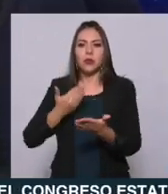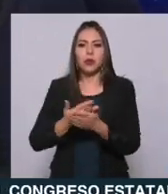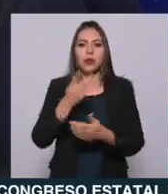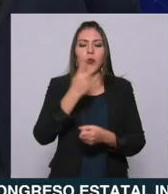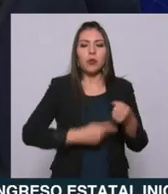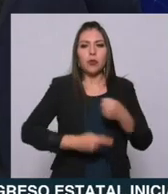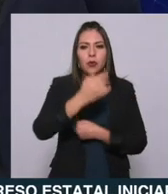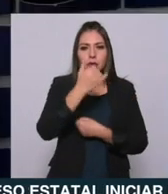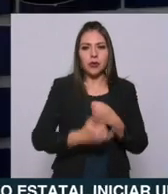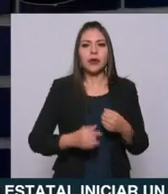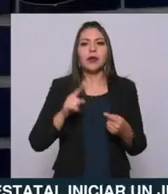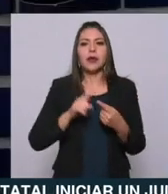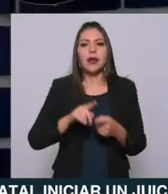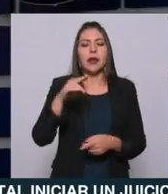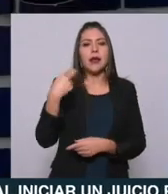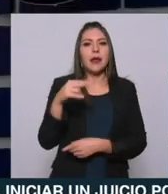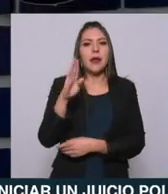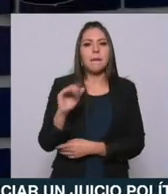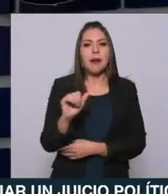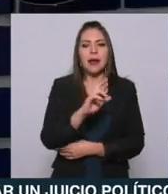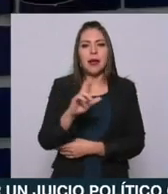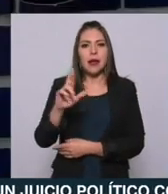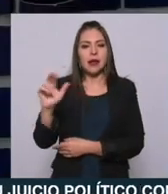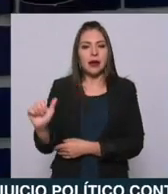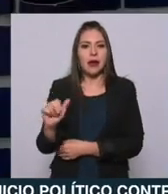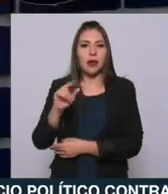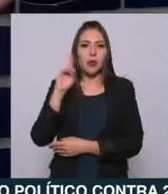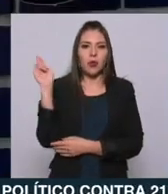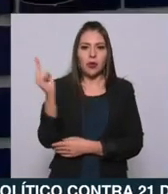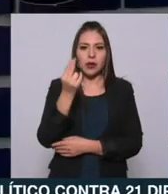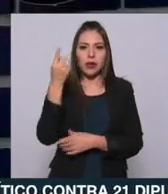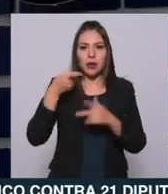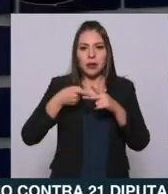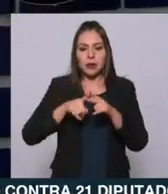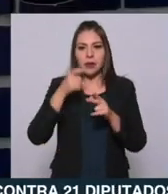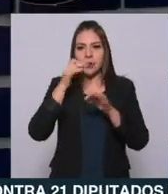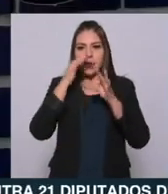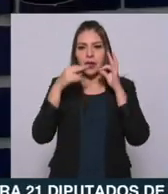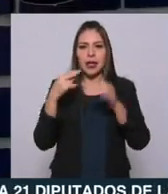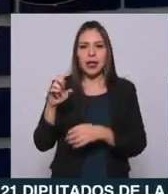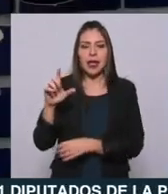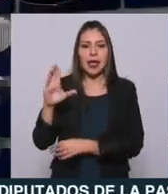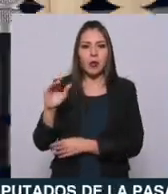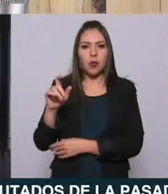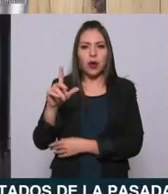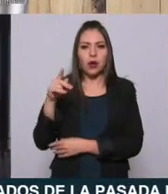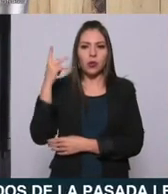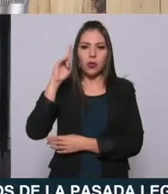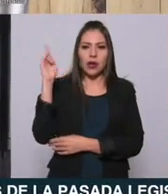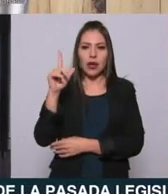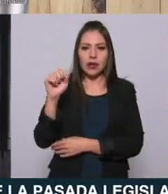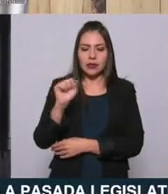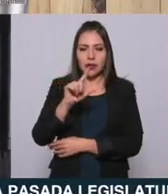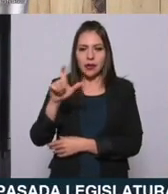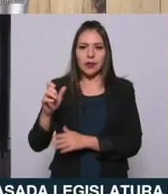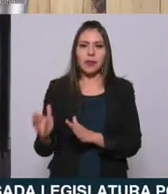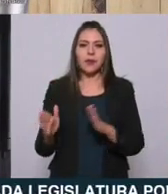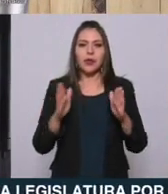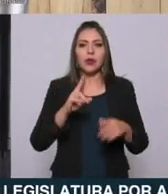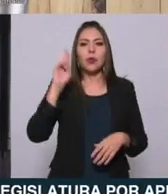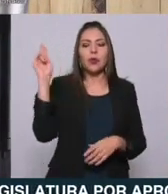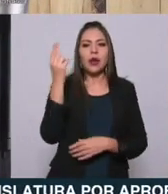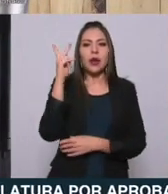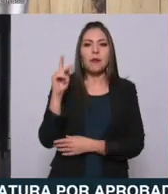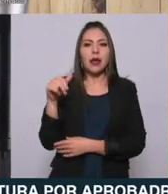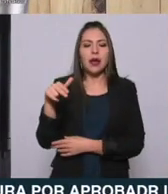Barra Universitaria iniciará con la presentación del programa El Cabulero, de la Universidad La Salle. La Universidad Panamericana